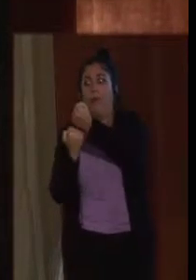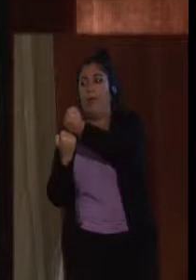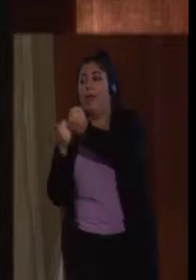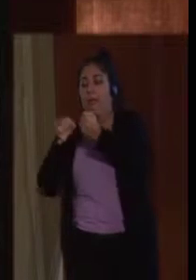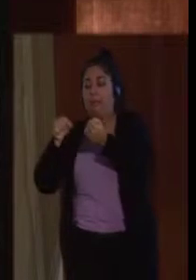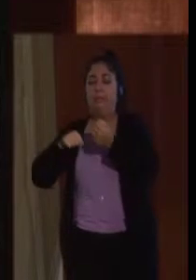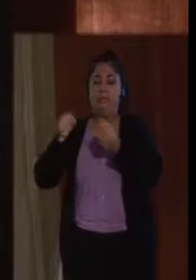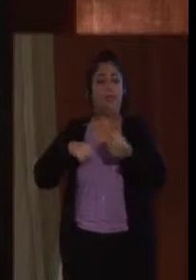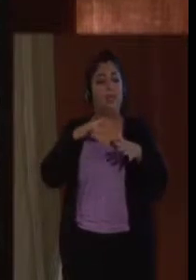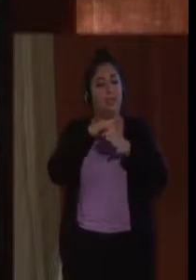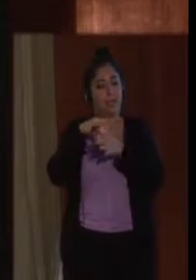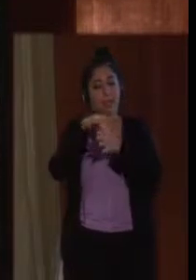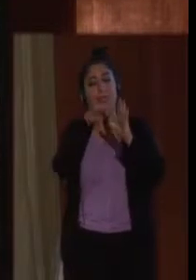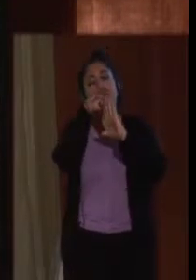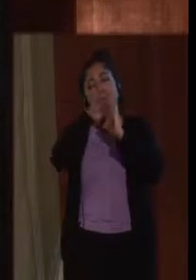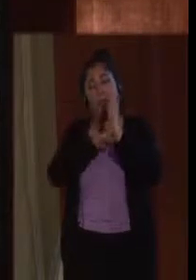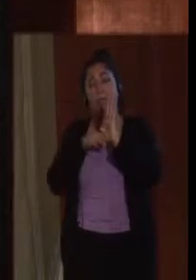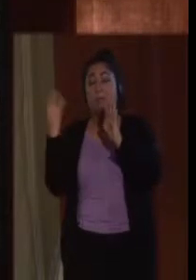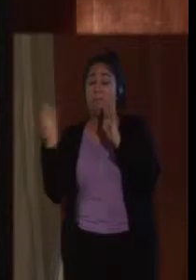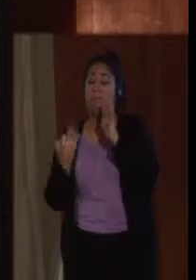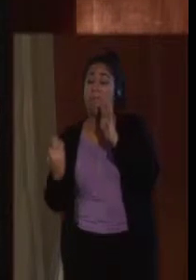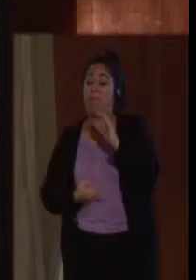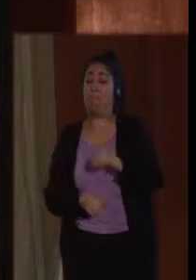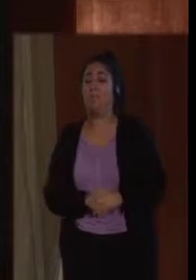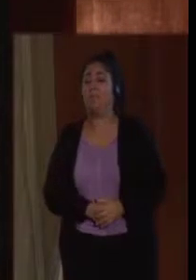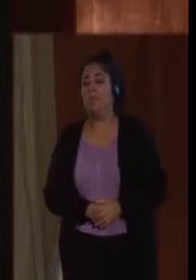de inversión pública. Esto